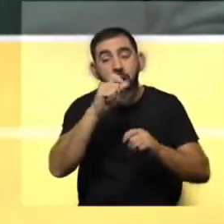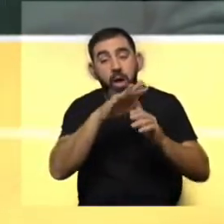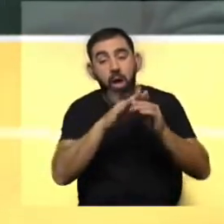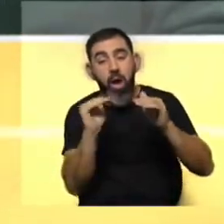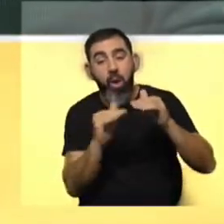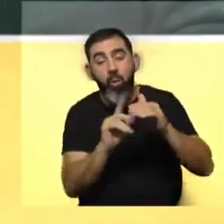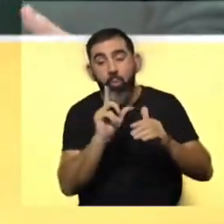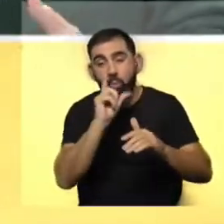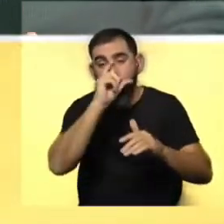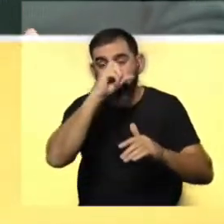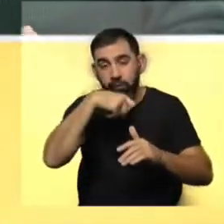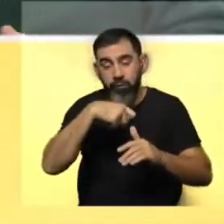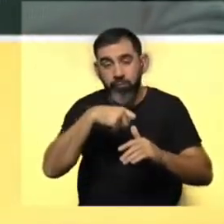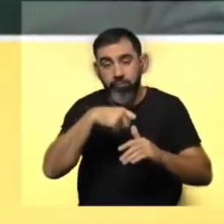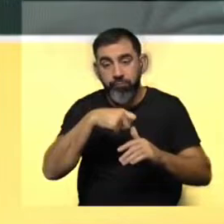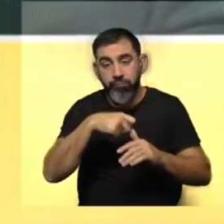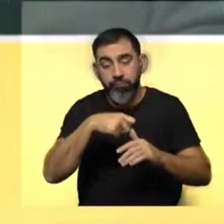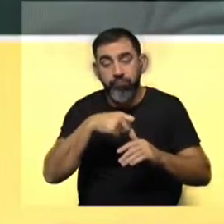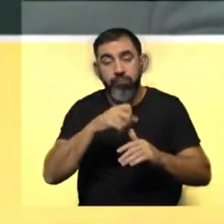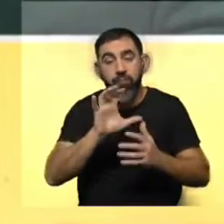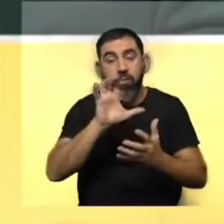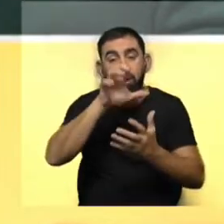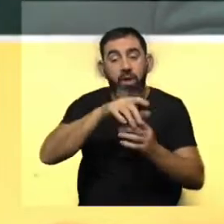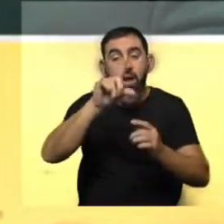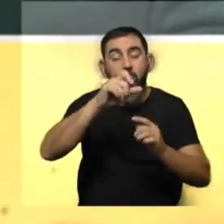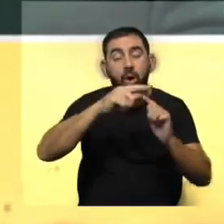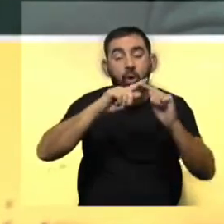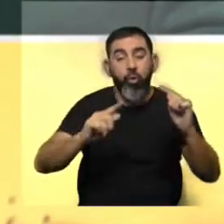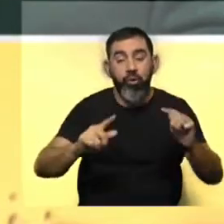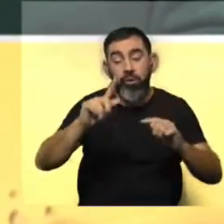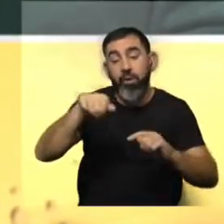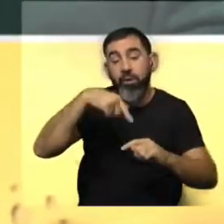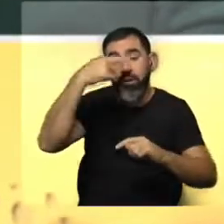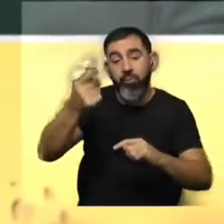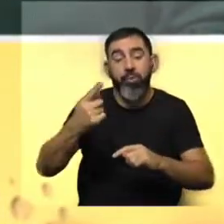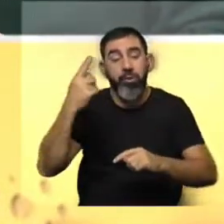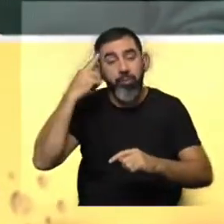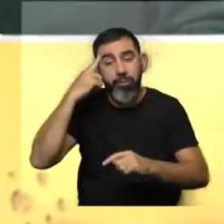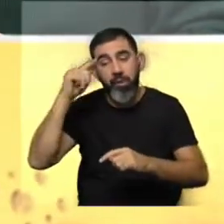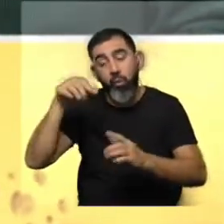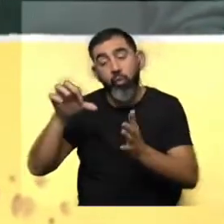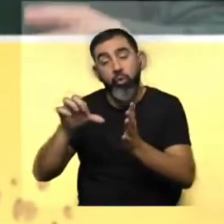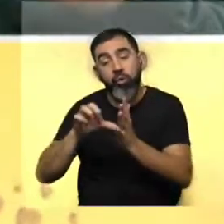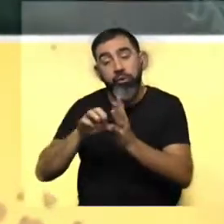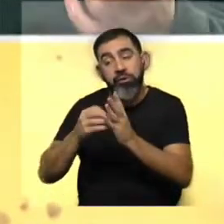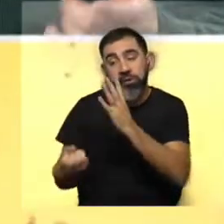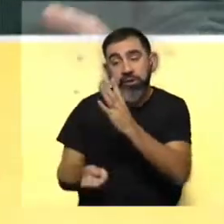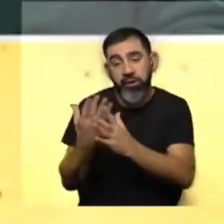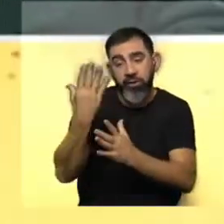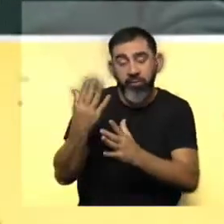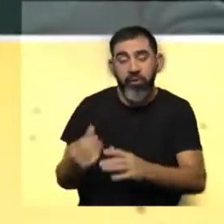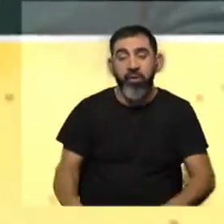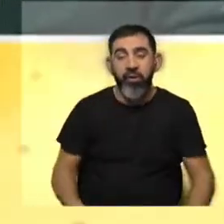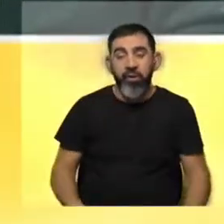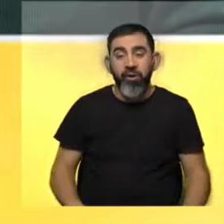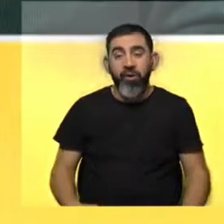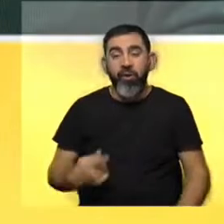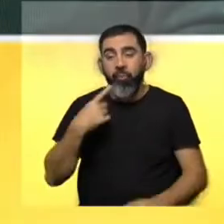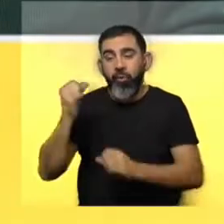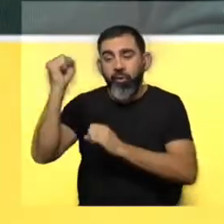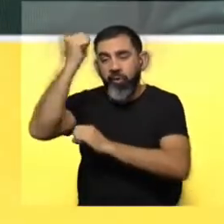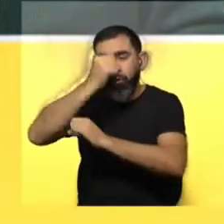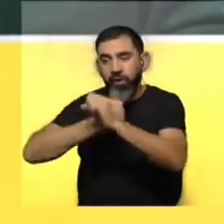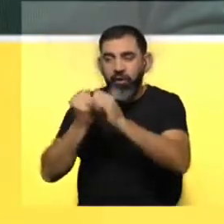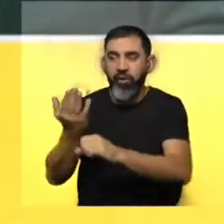para Montevideo, que abastezca la planta de aguas corrientes. Y después pensar en ese sistema alternativo, como bien decía el ingeniero